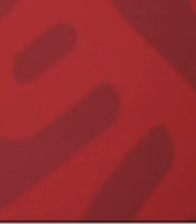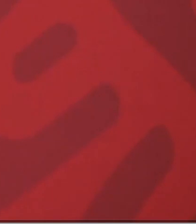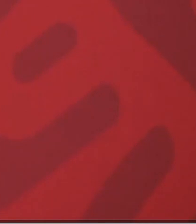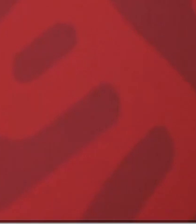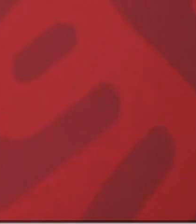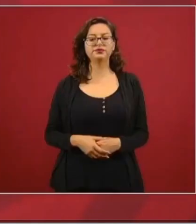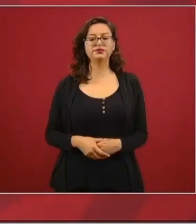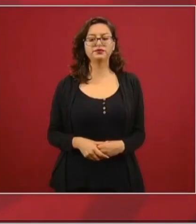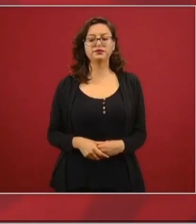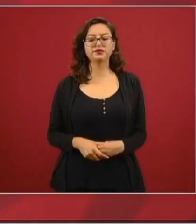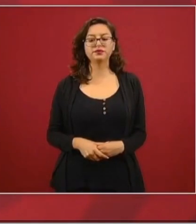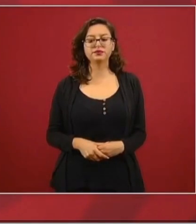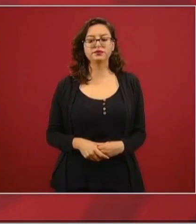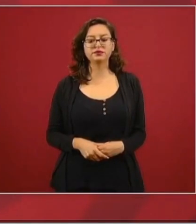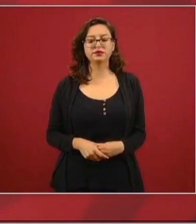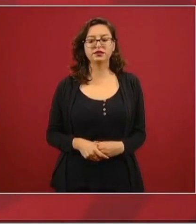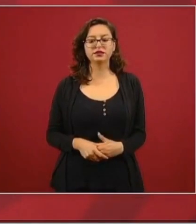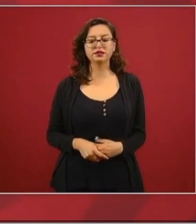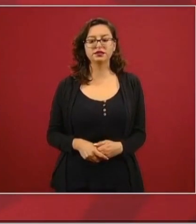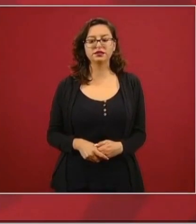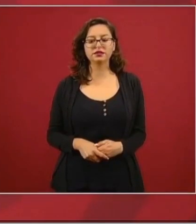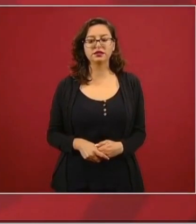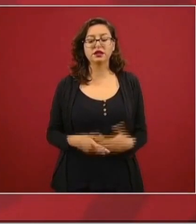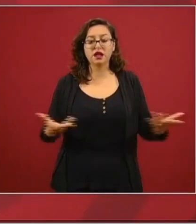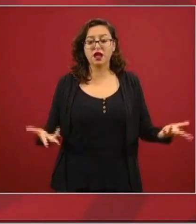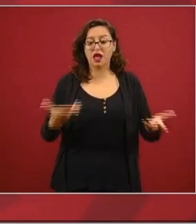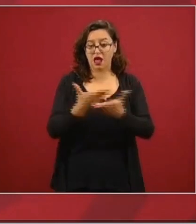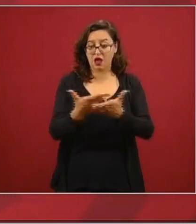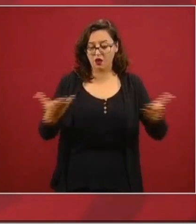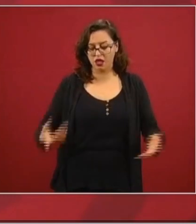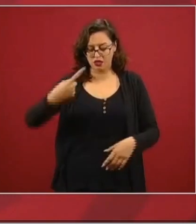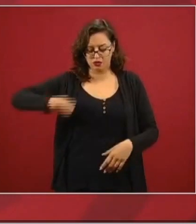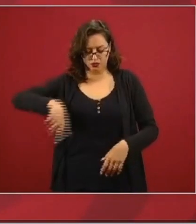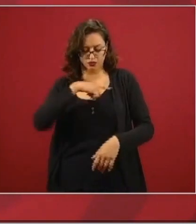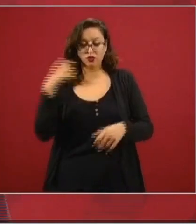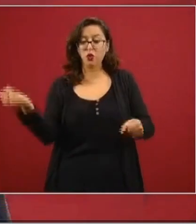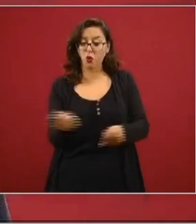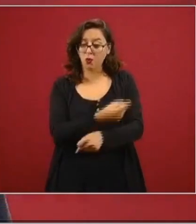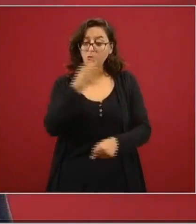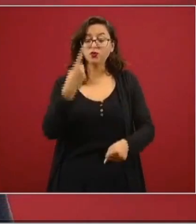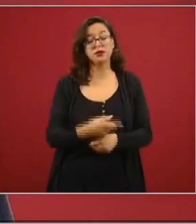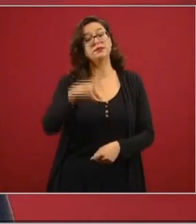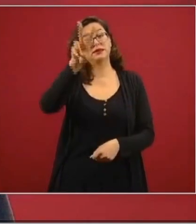Tenemos la gran oportunidad, los mexicanos,